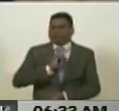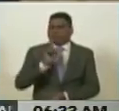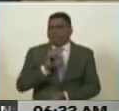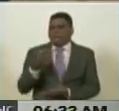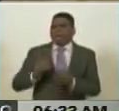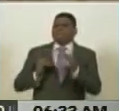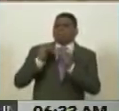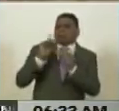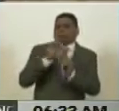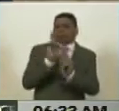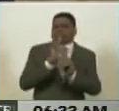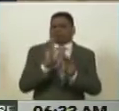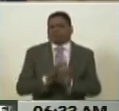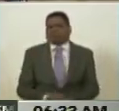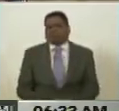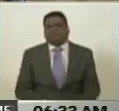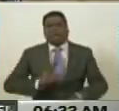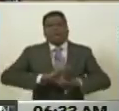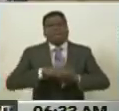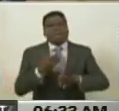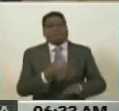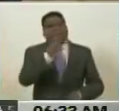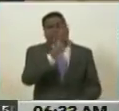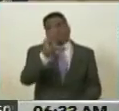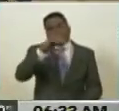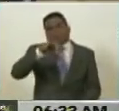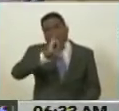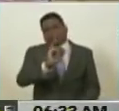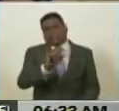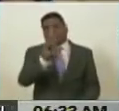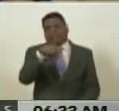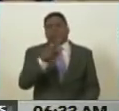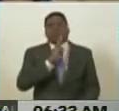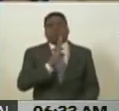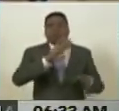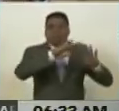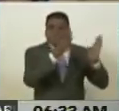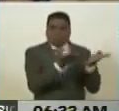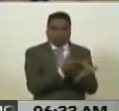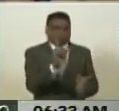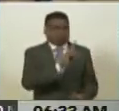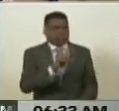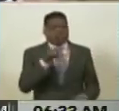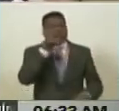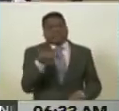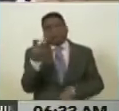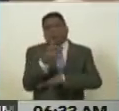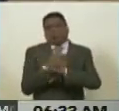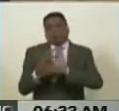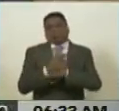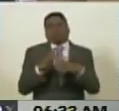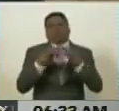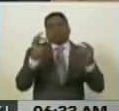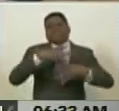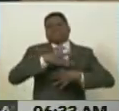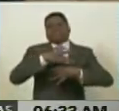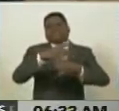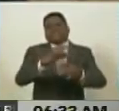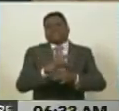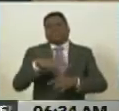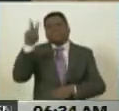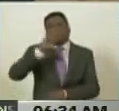sigue las políticas ni del Fondo Monetario Internacional, ni del Banco Mundial, ni tiene dueños en el sector privado. Es decir, este gobierno responde a los intereses de los